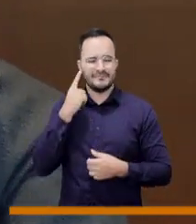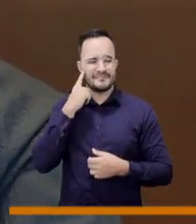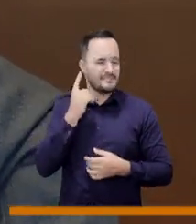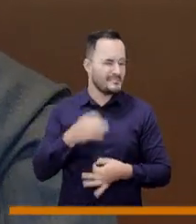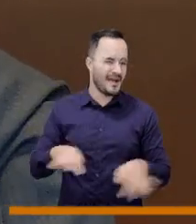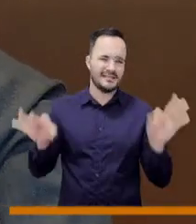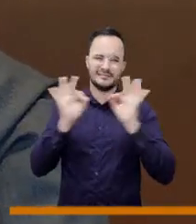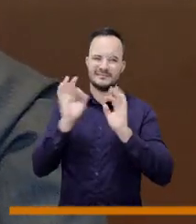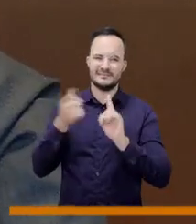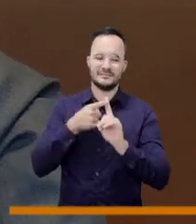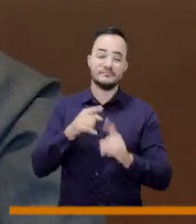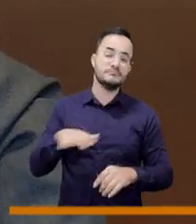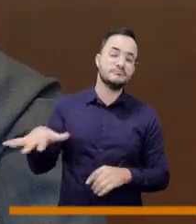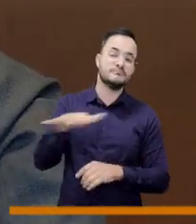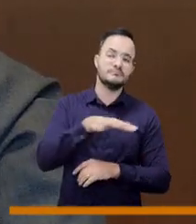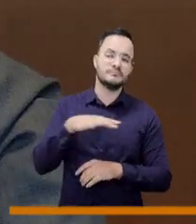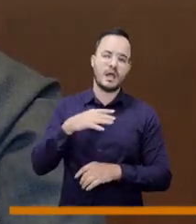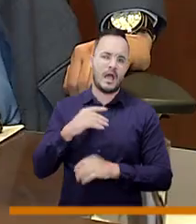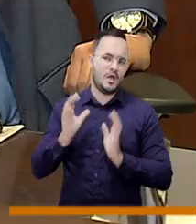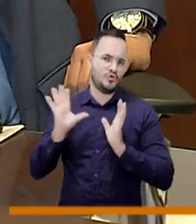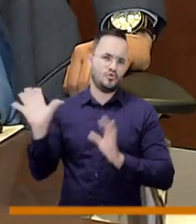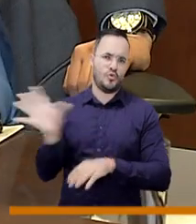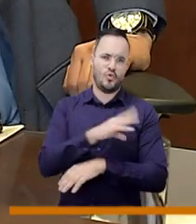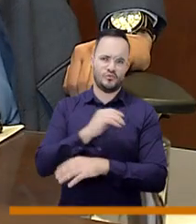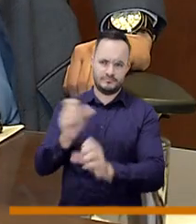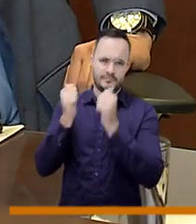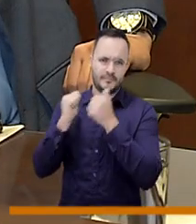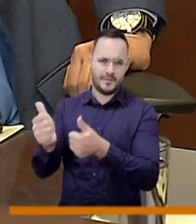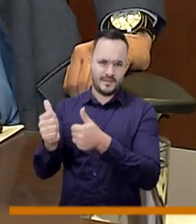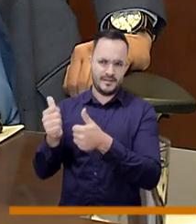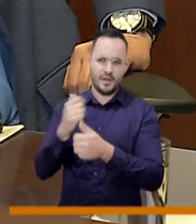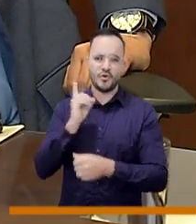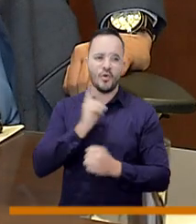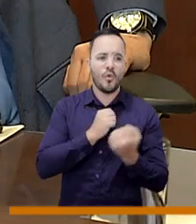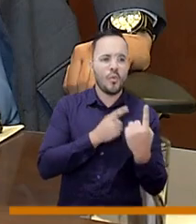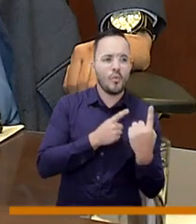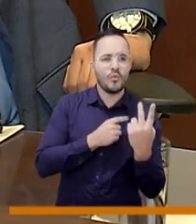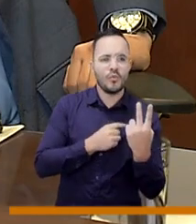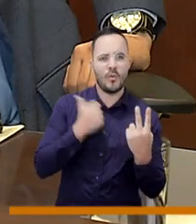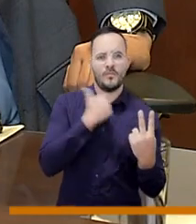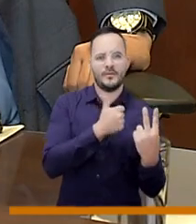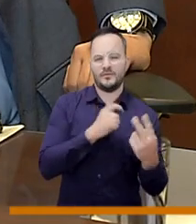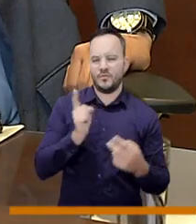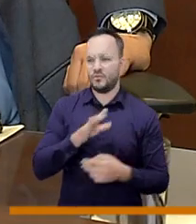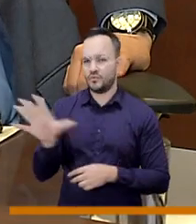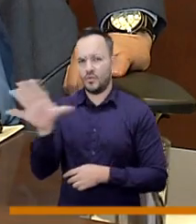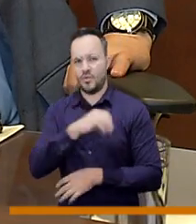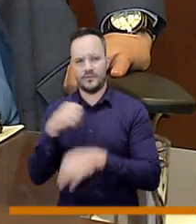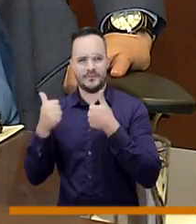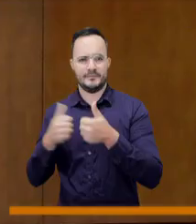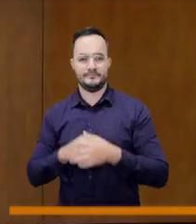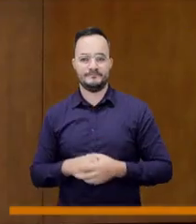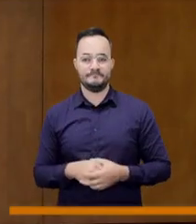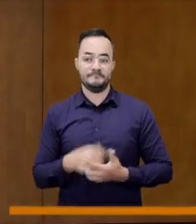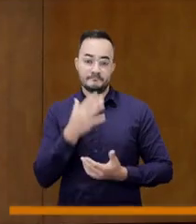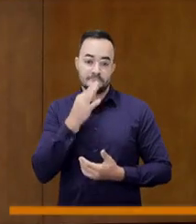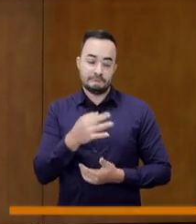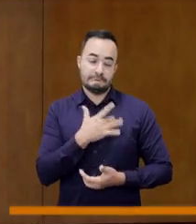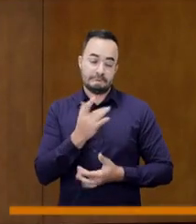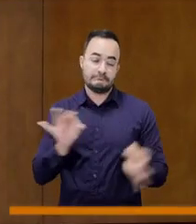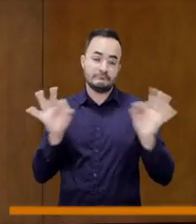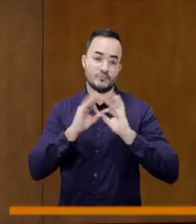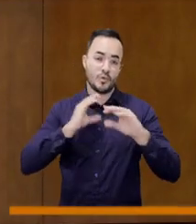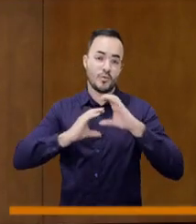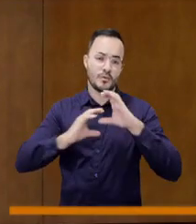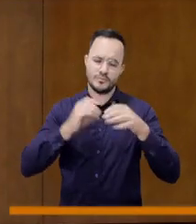los intereses generales a cualquier interés particular. Por lo tanto, qué importante es, claro, que haya una